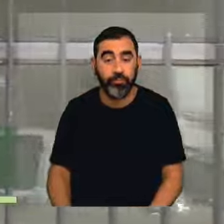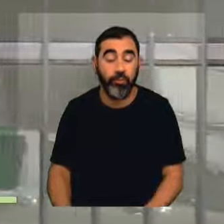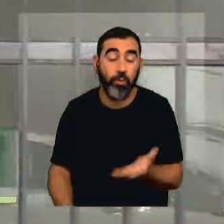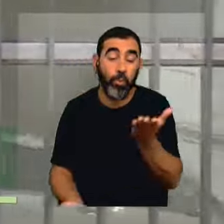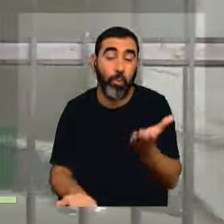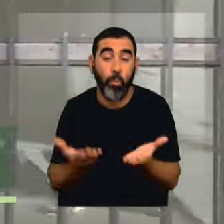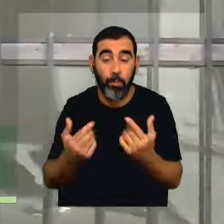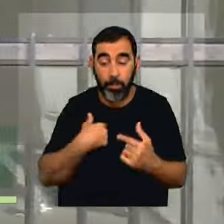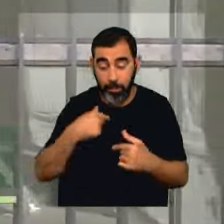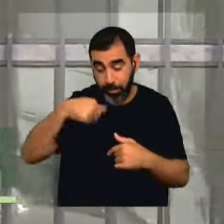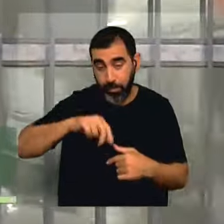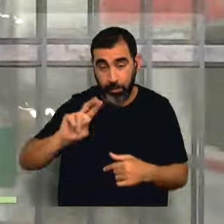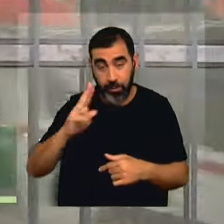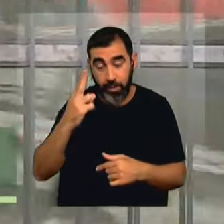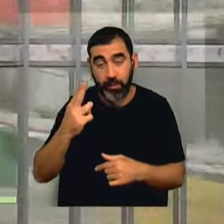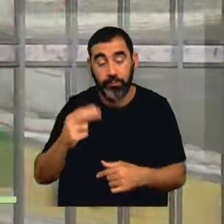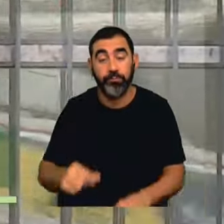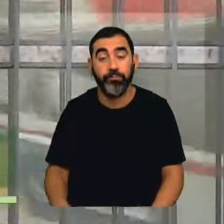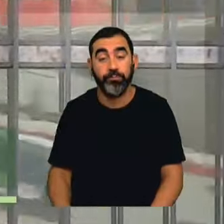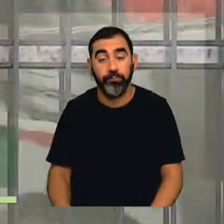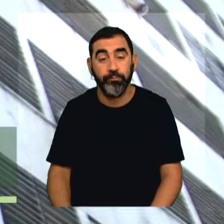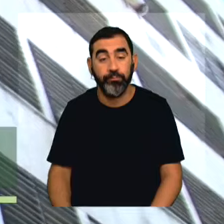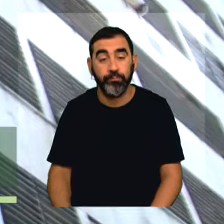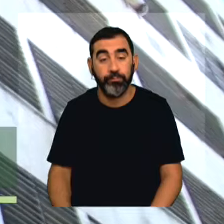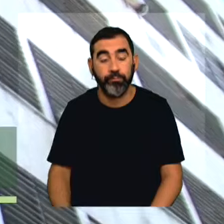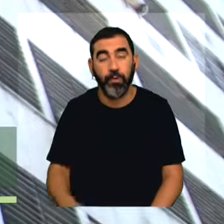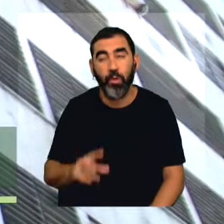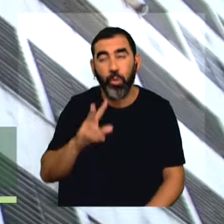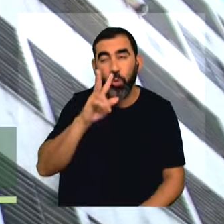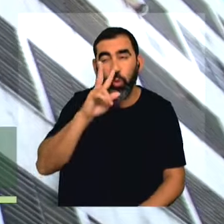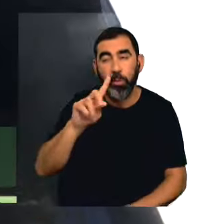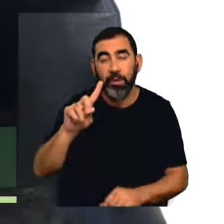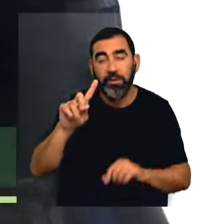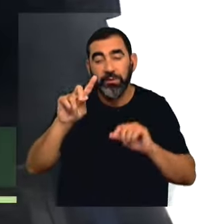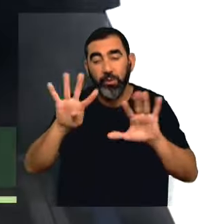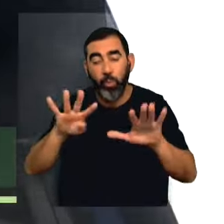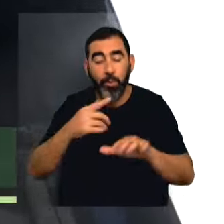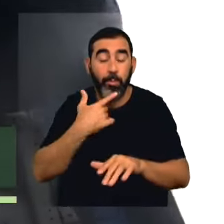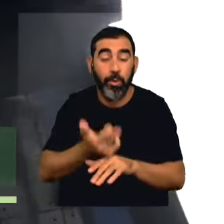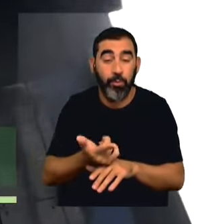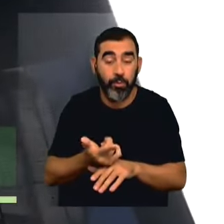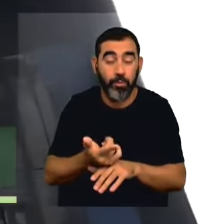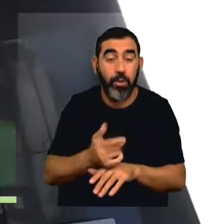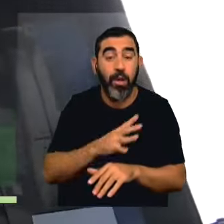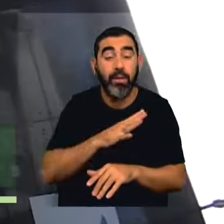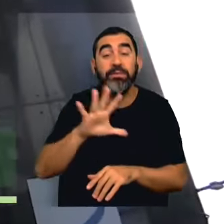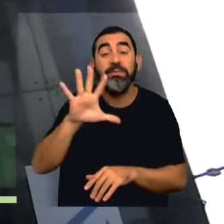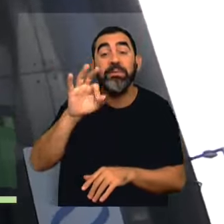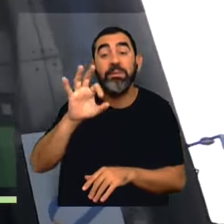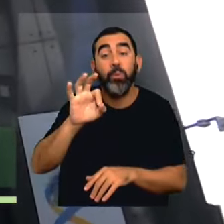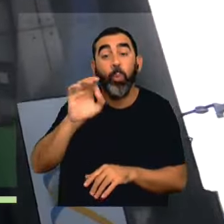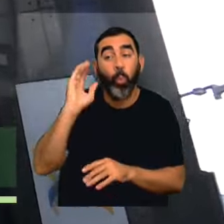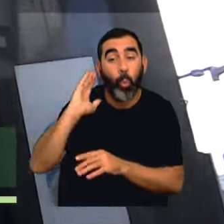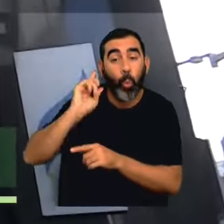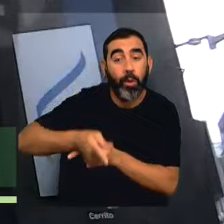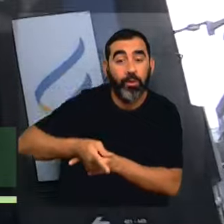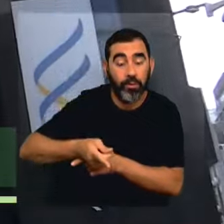con nosotros mismos en la evaluación que hizo gafilat en el 2019 había 50 sentencias